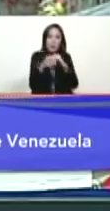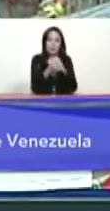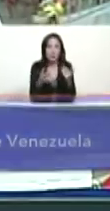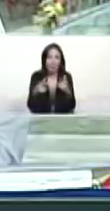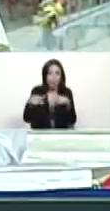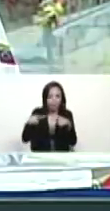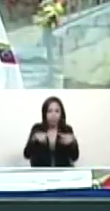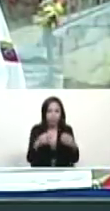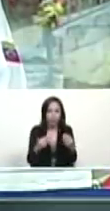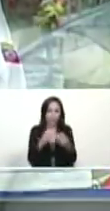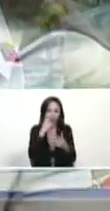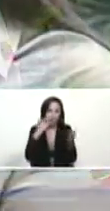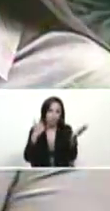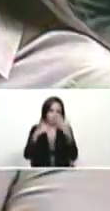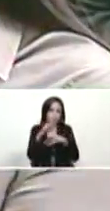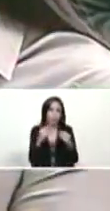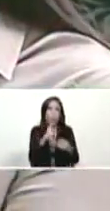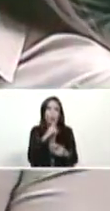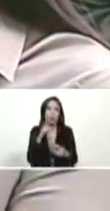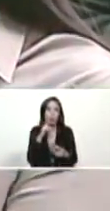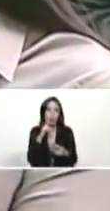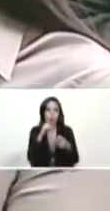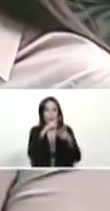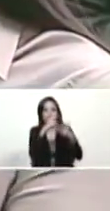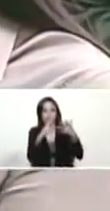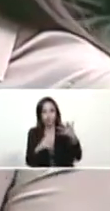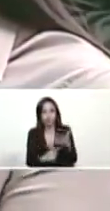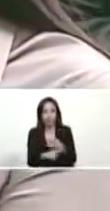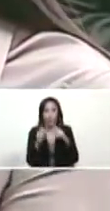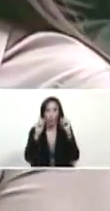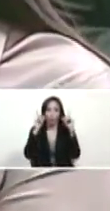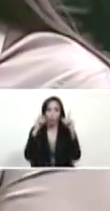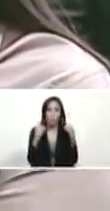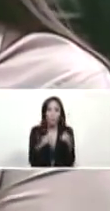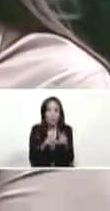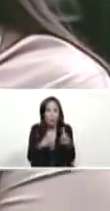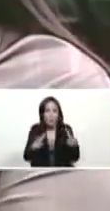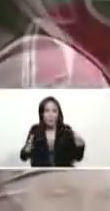y pare de contar. Eso es impresionante,